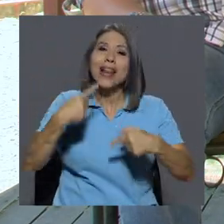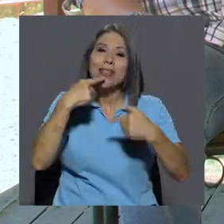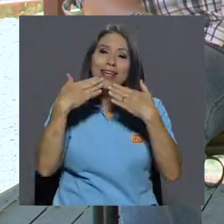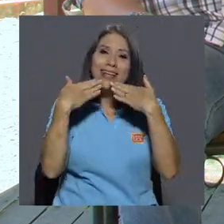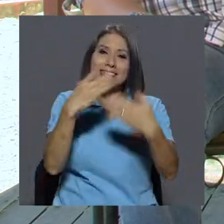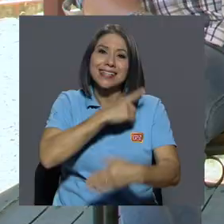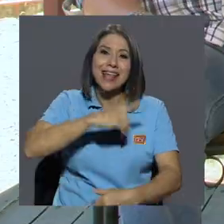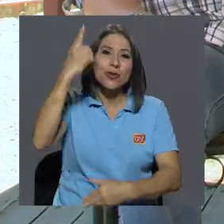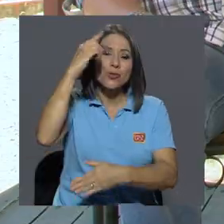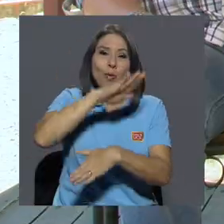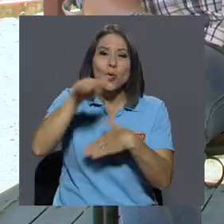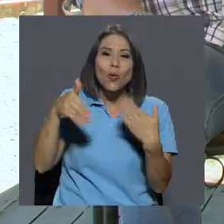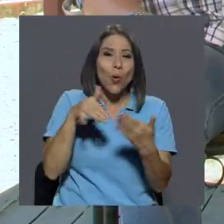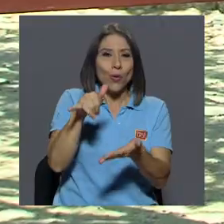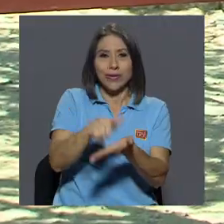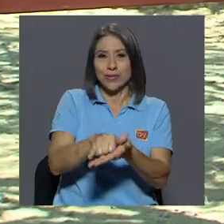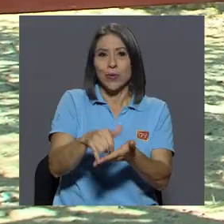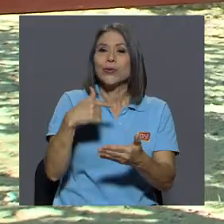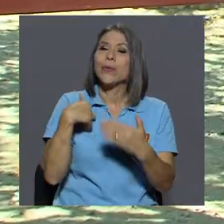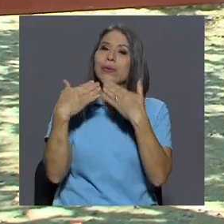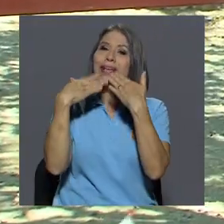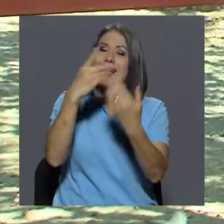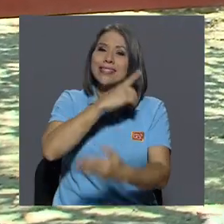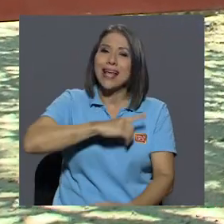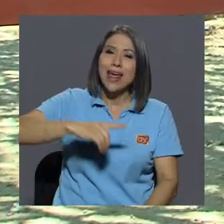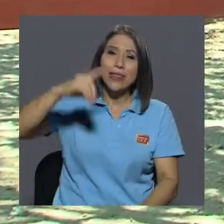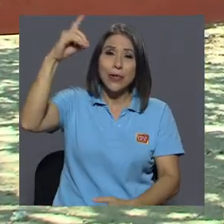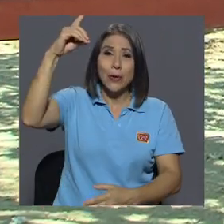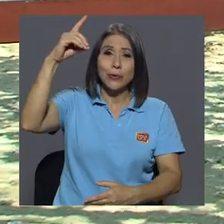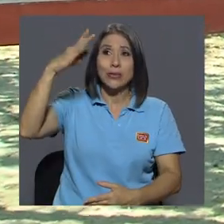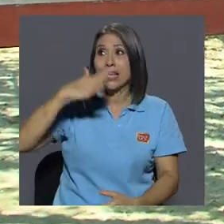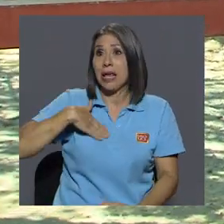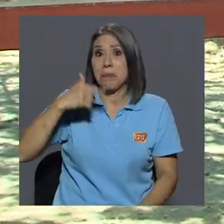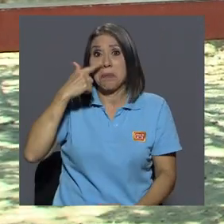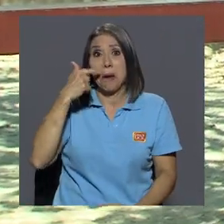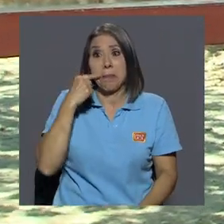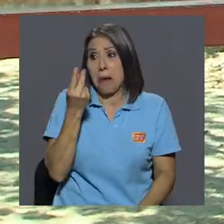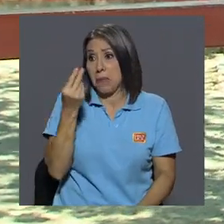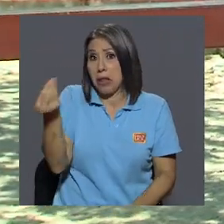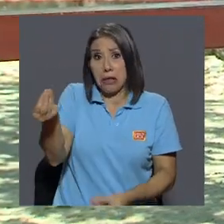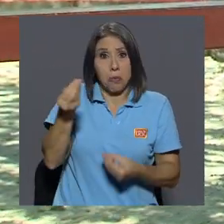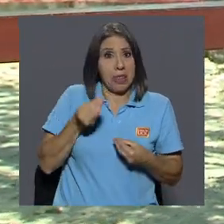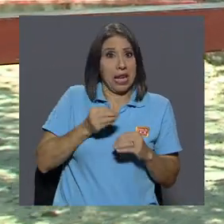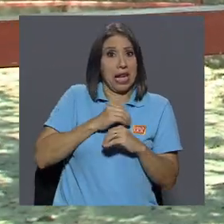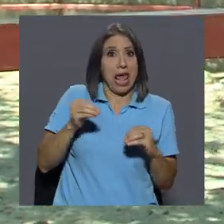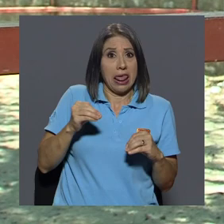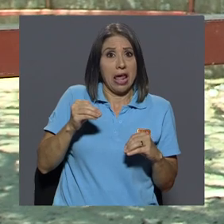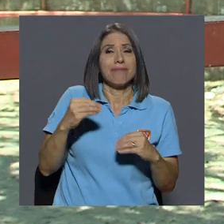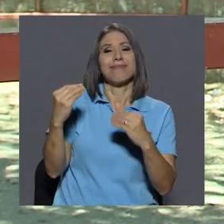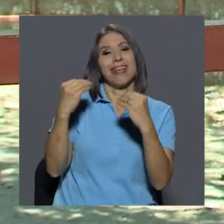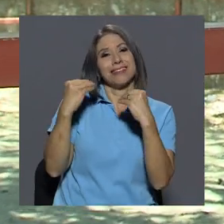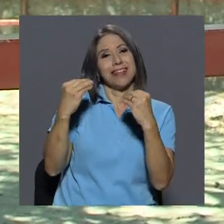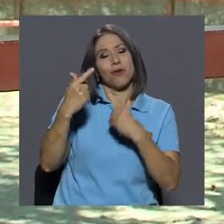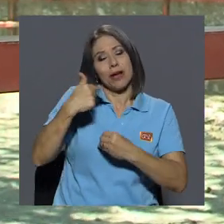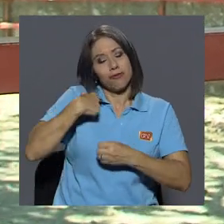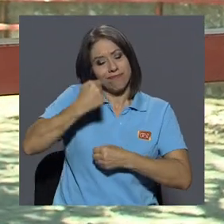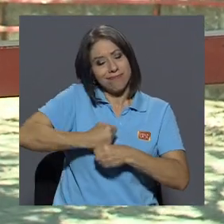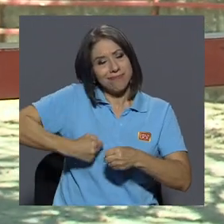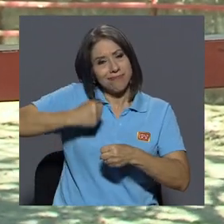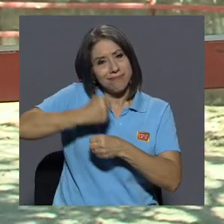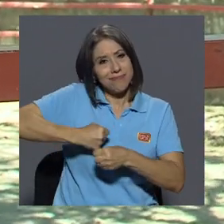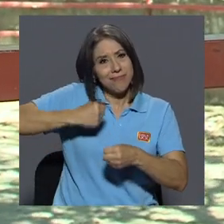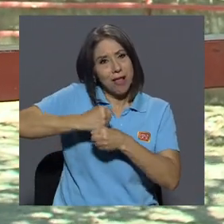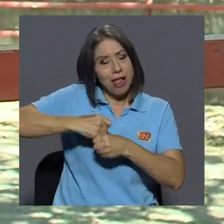eso. Le doy gracias a Dios de que el que mi papá no nos diera nada me enseñó a ganarse lo que uno